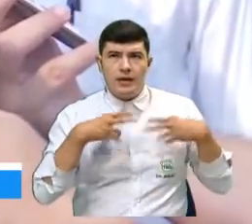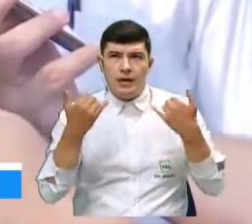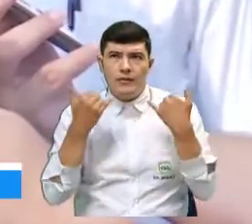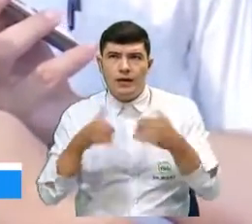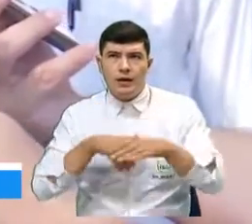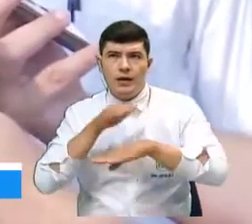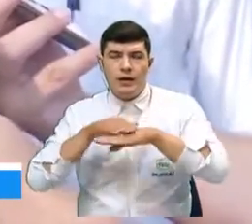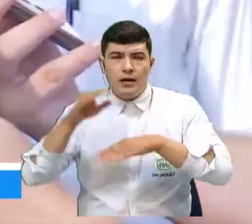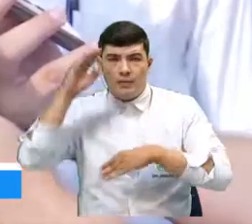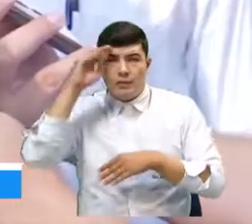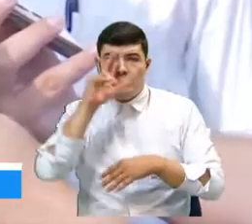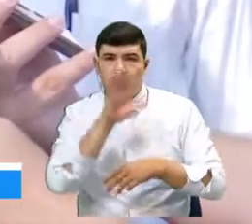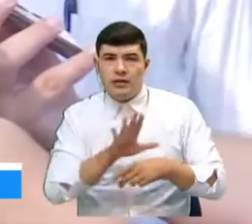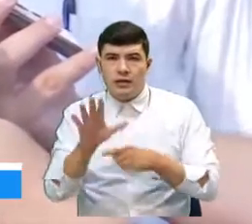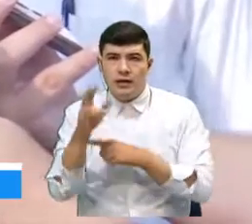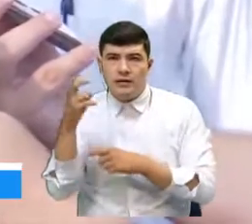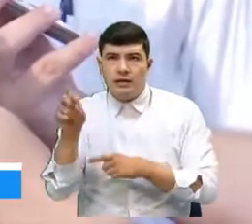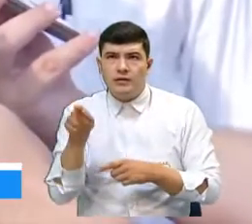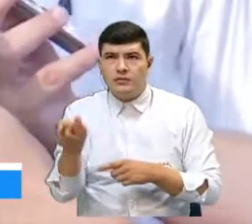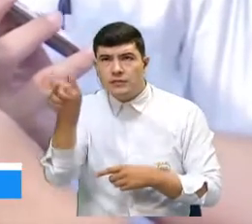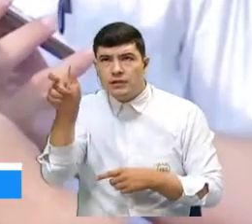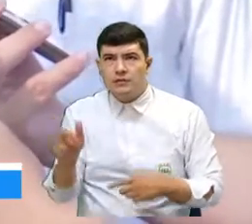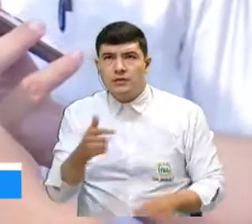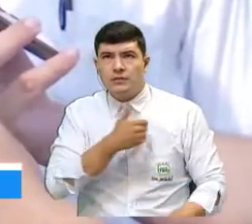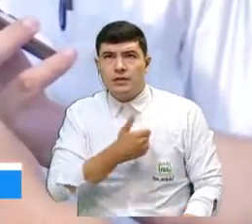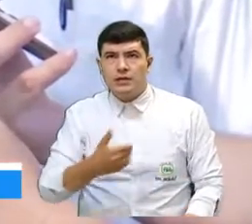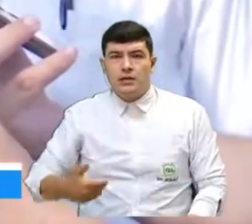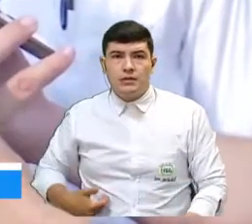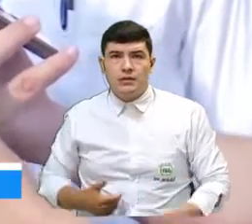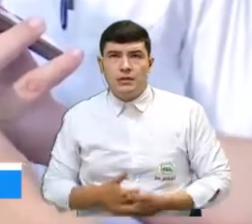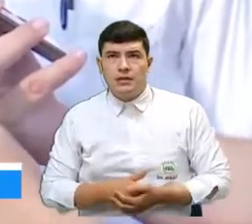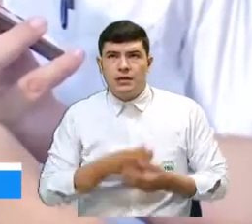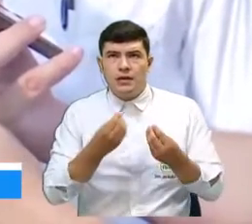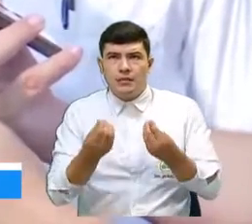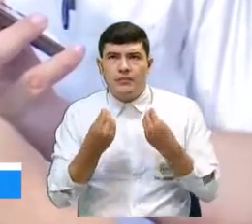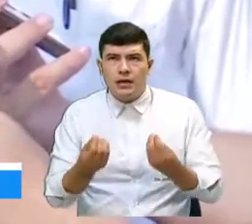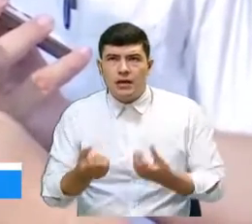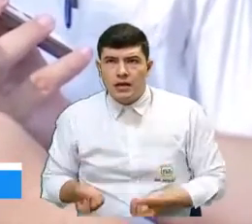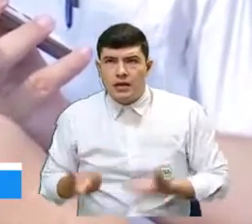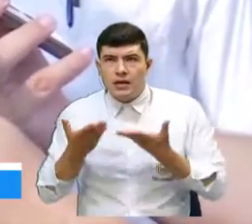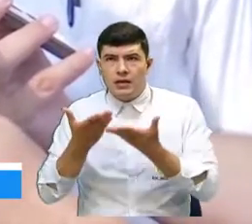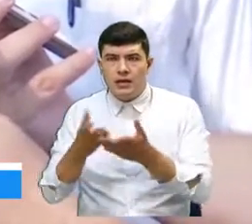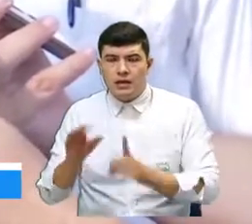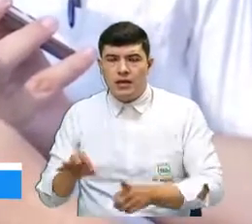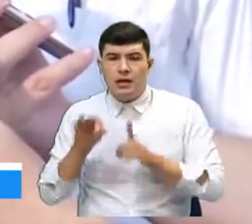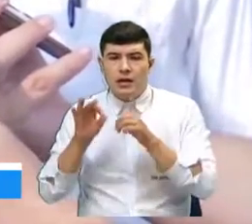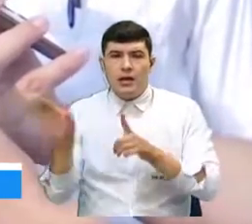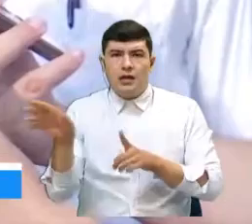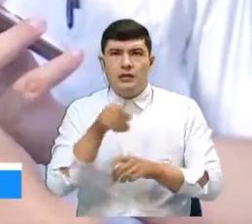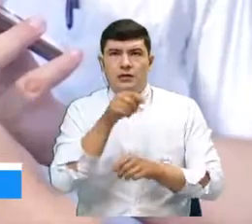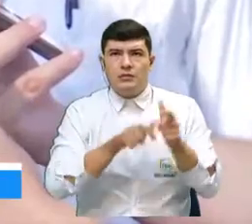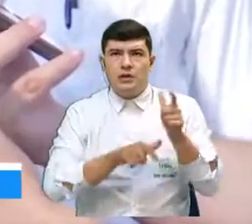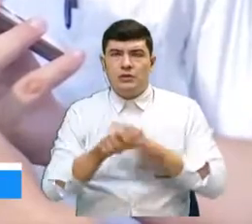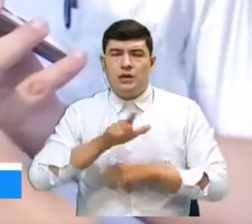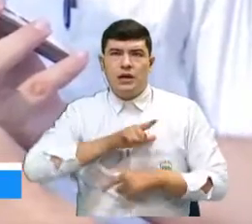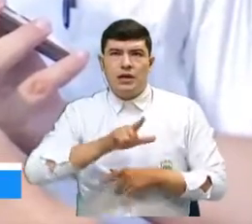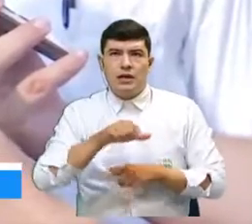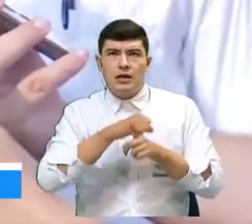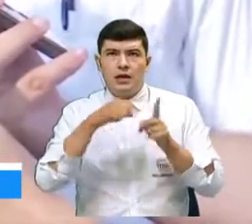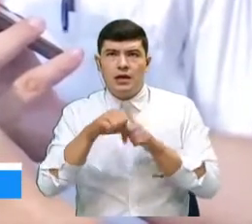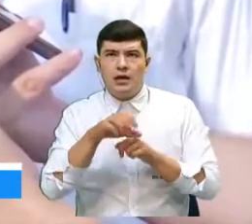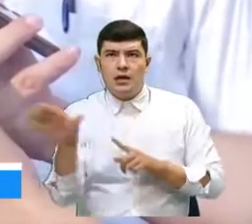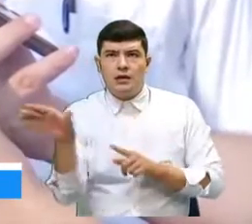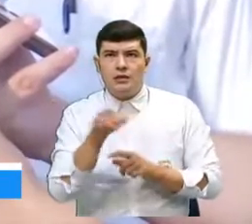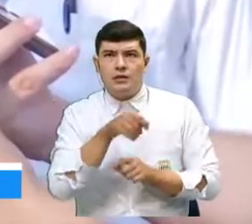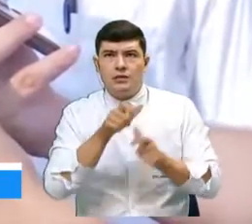la fiscalía, a la UNP, al señor presidente de la República, para que brinde las garantías a todos los líderes sociales, a todas las